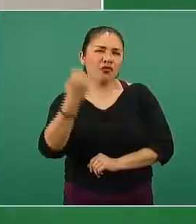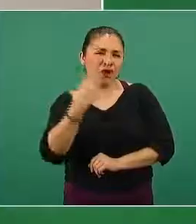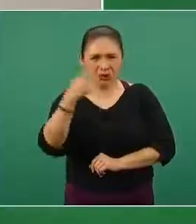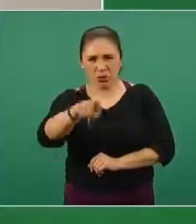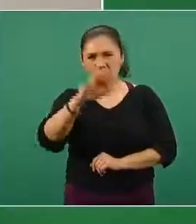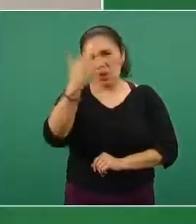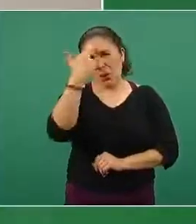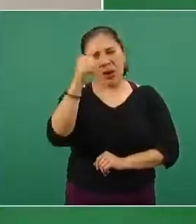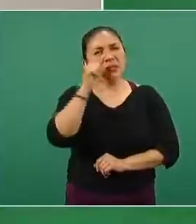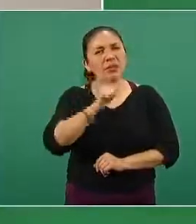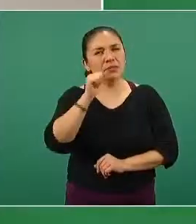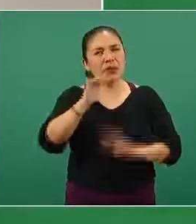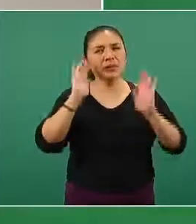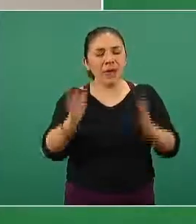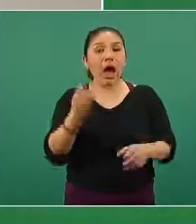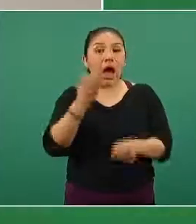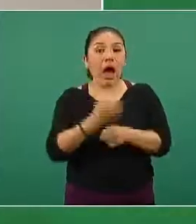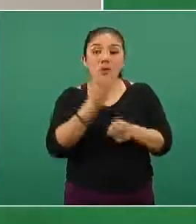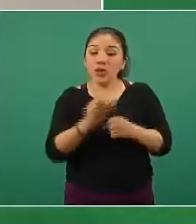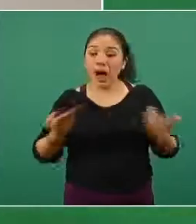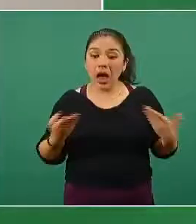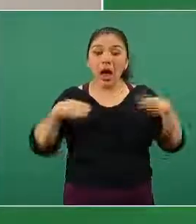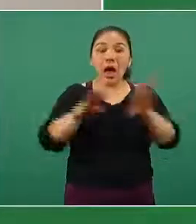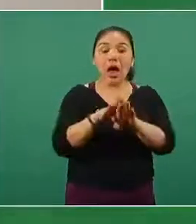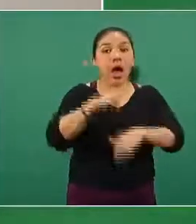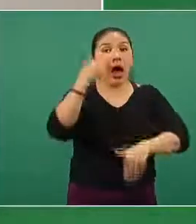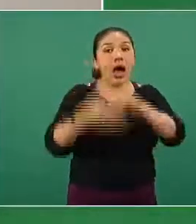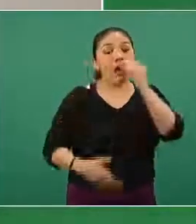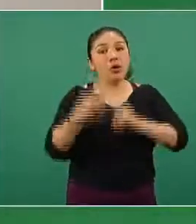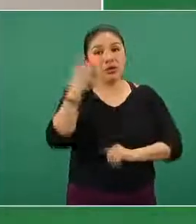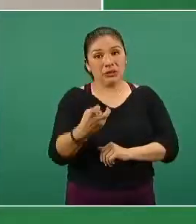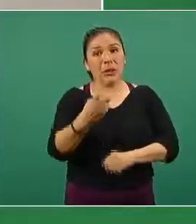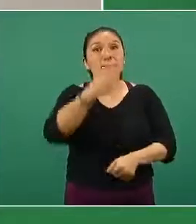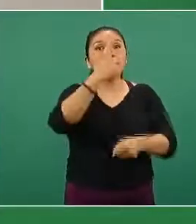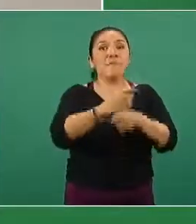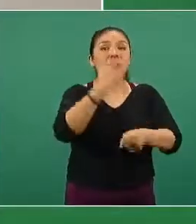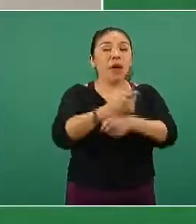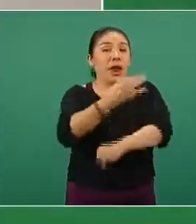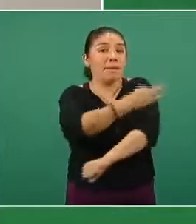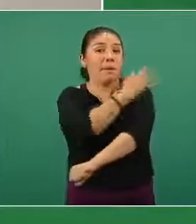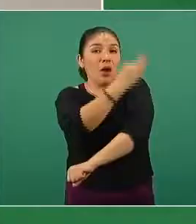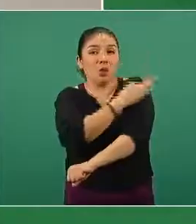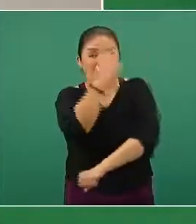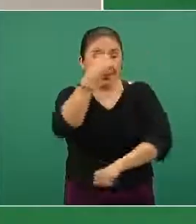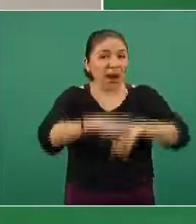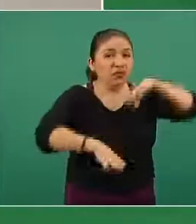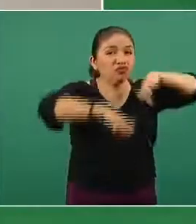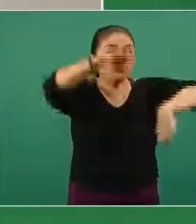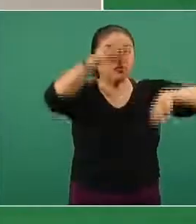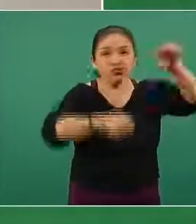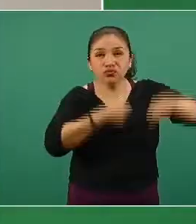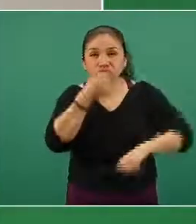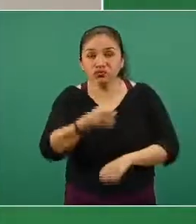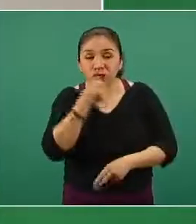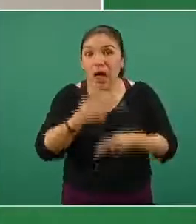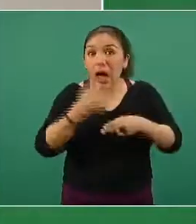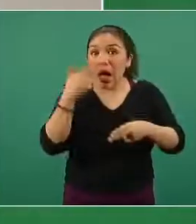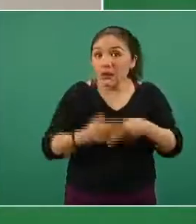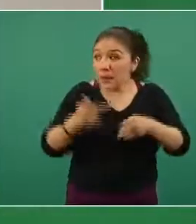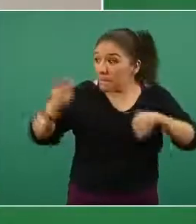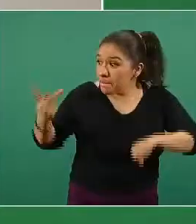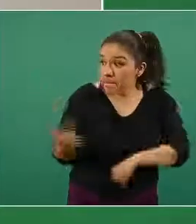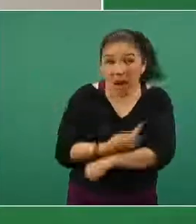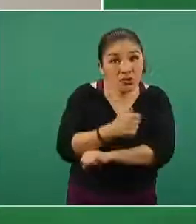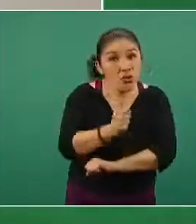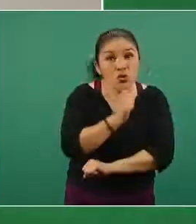ya cerrando o por terminar con la primera dosis de adultos mayores. Hasta que esto no